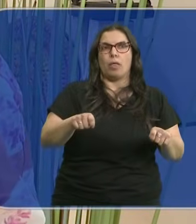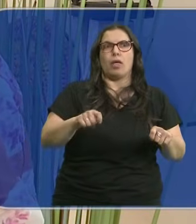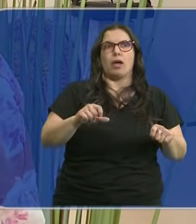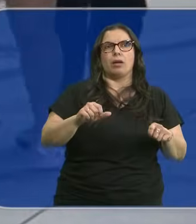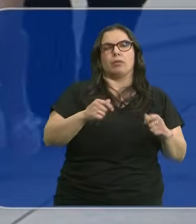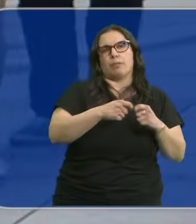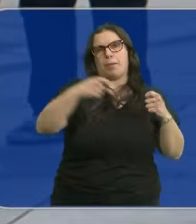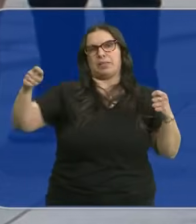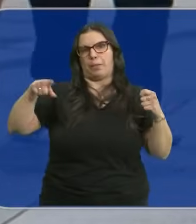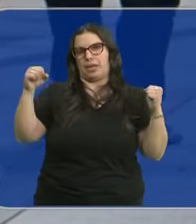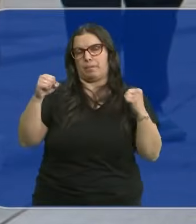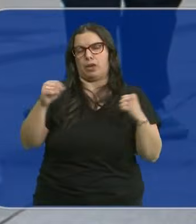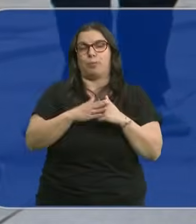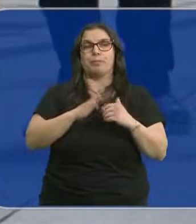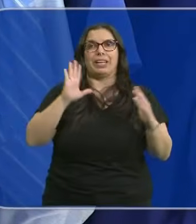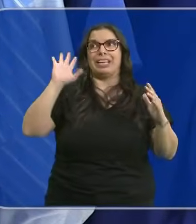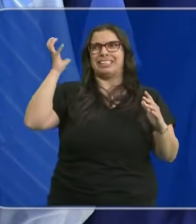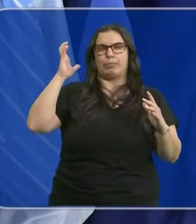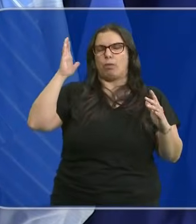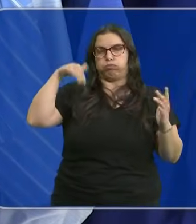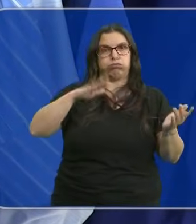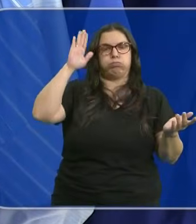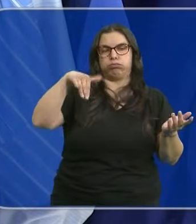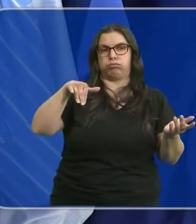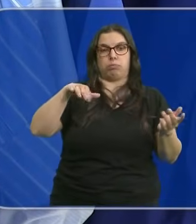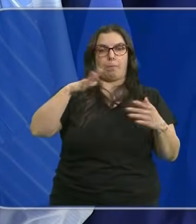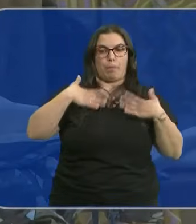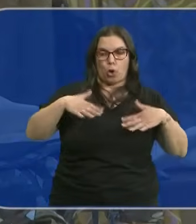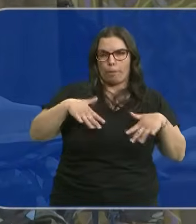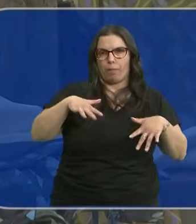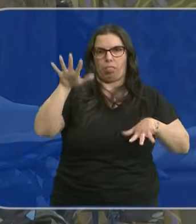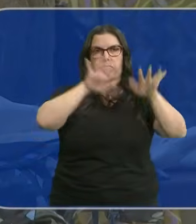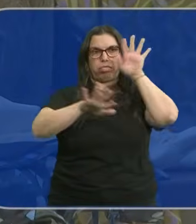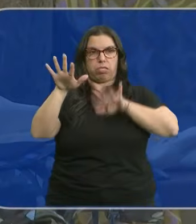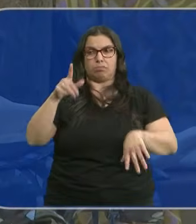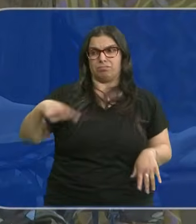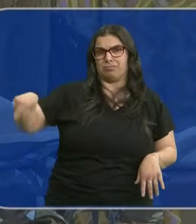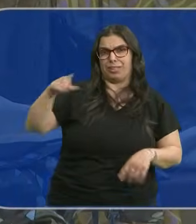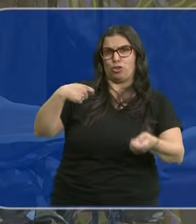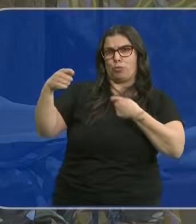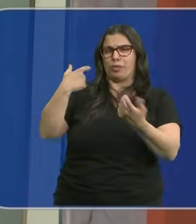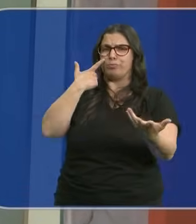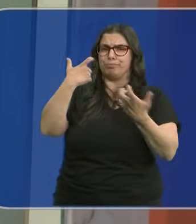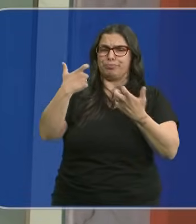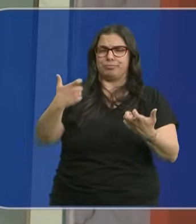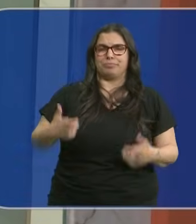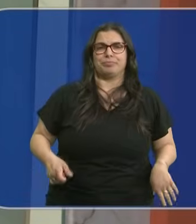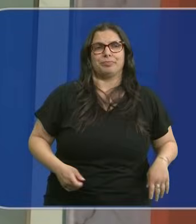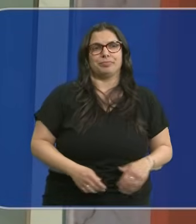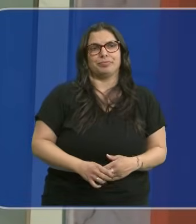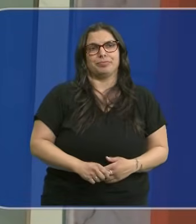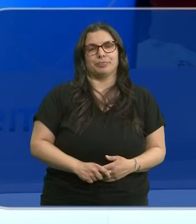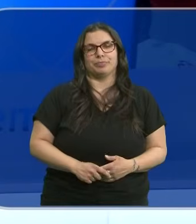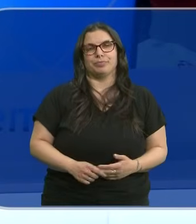de invernales. Un tiempo cada vez más inestable que nos trastoca a la hora de vestir y que ellos lo notan y mucho en las